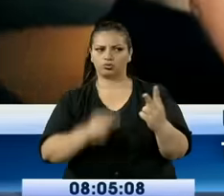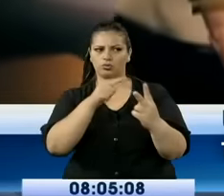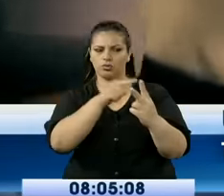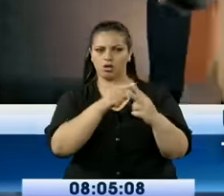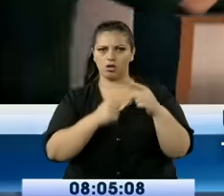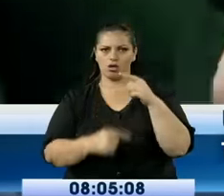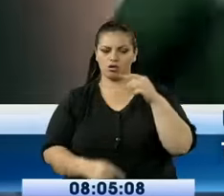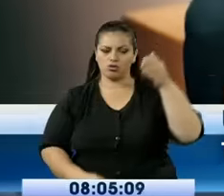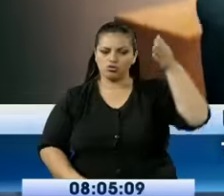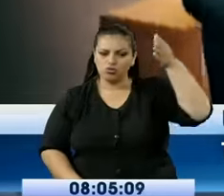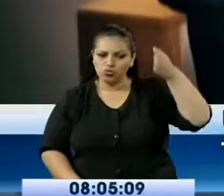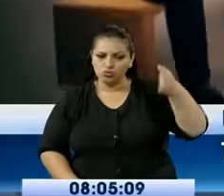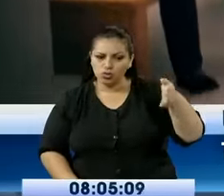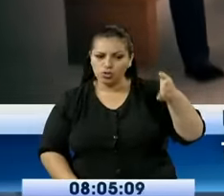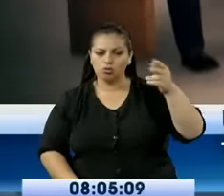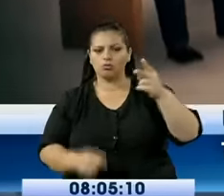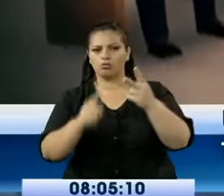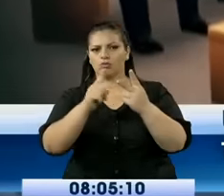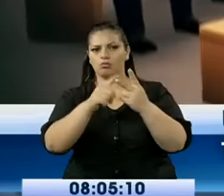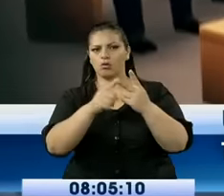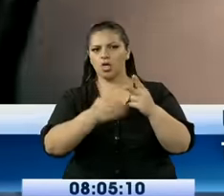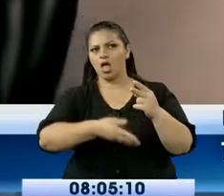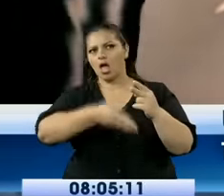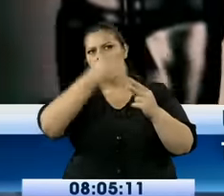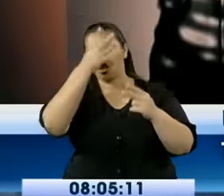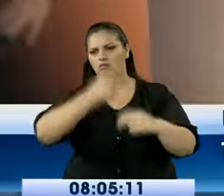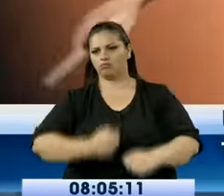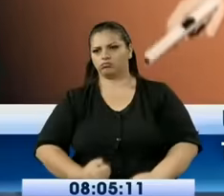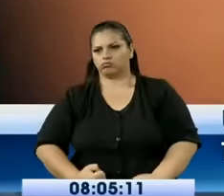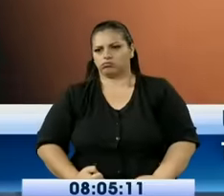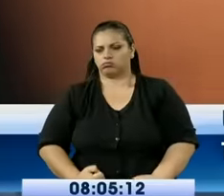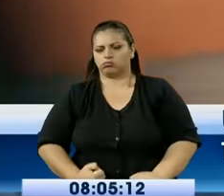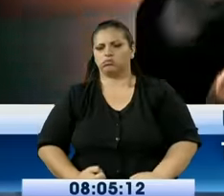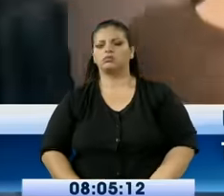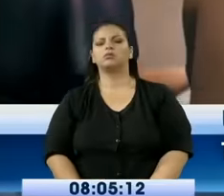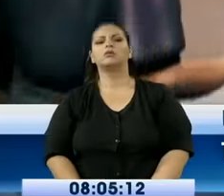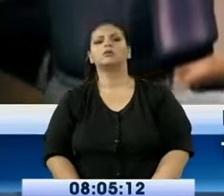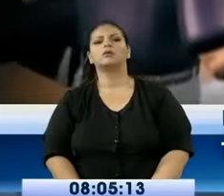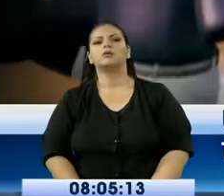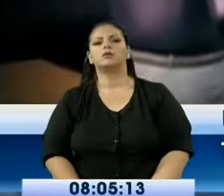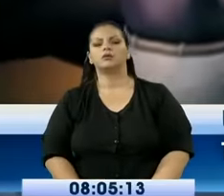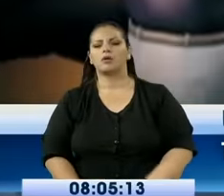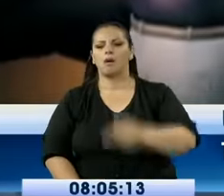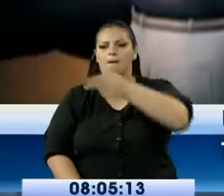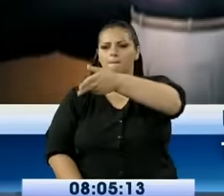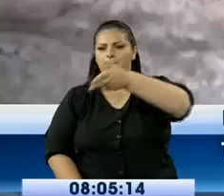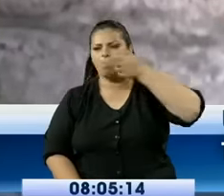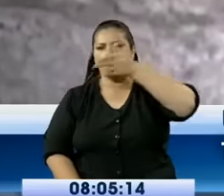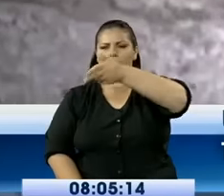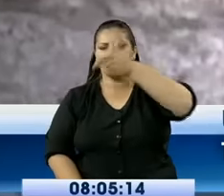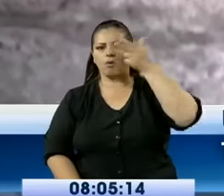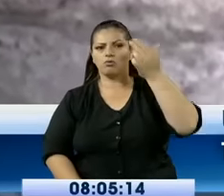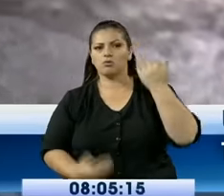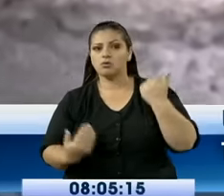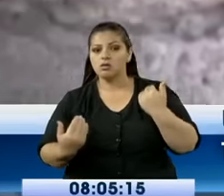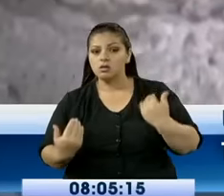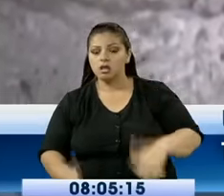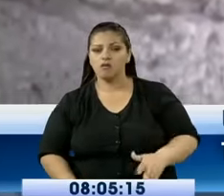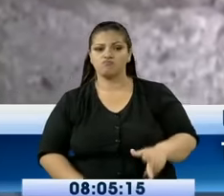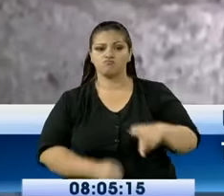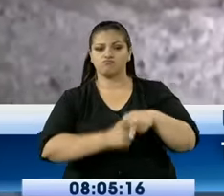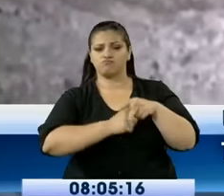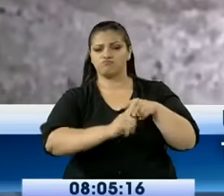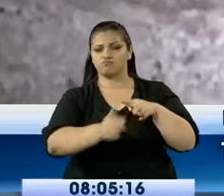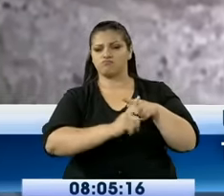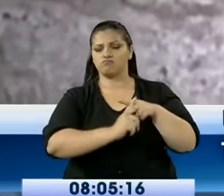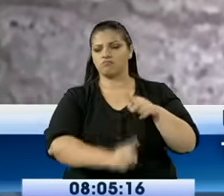tiraba pepudo grande. A los que hicieron los impactos de bala, los panas corrieron para allá y ellos avanzaron hasta aquí. Cosa que abollaron